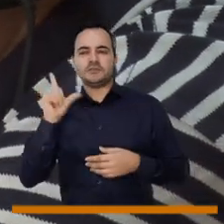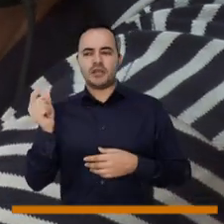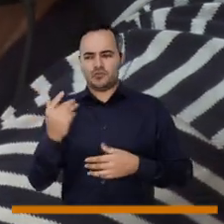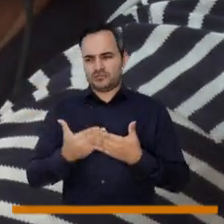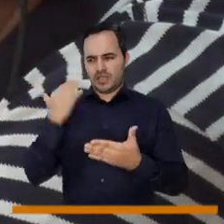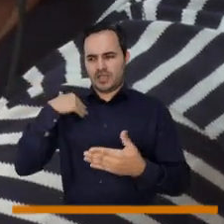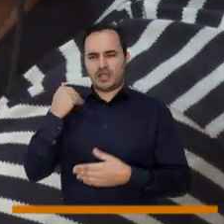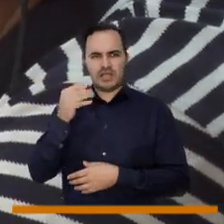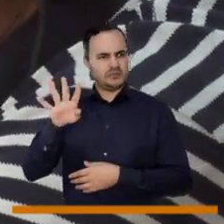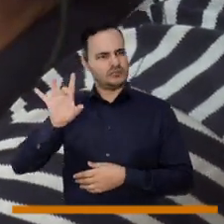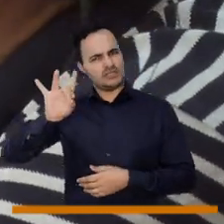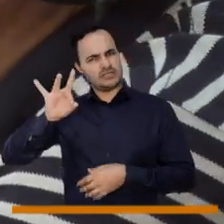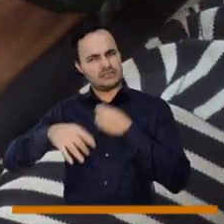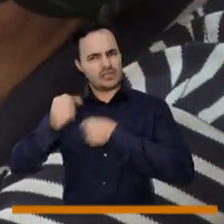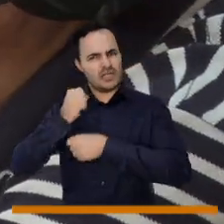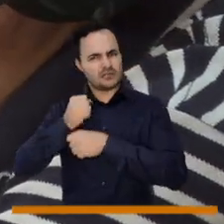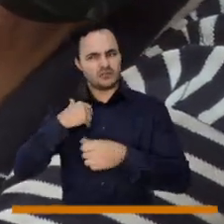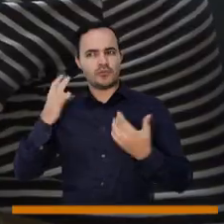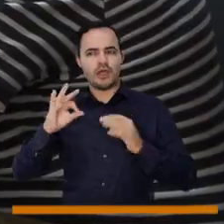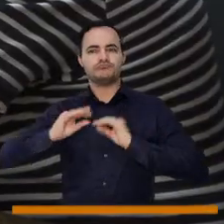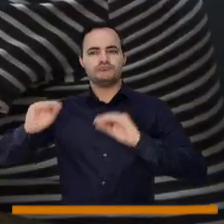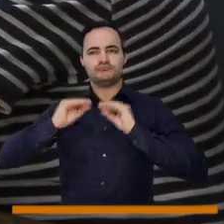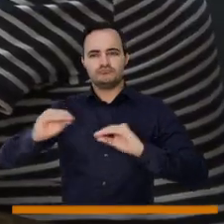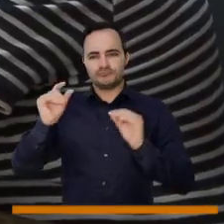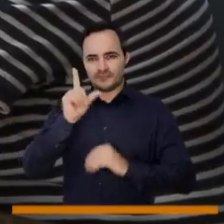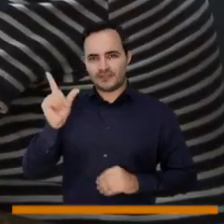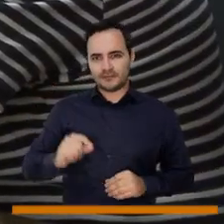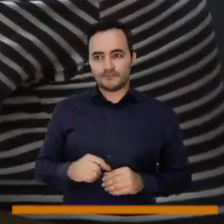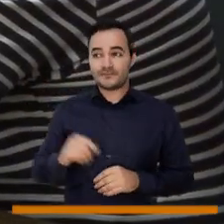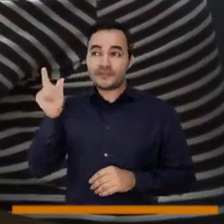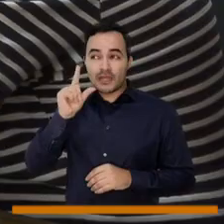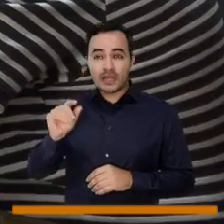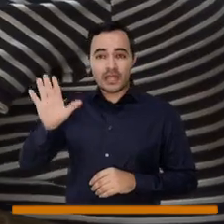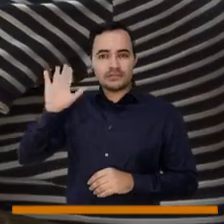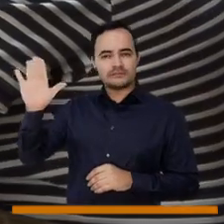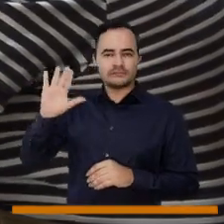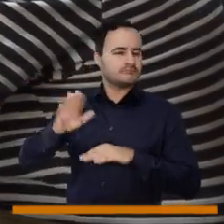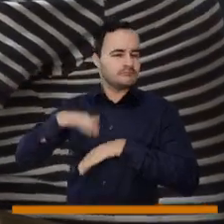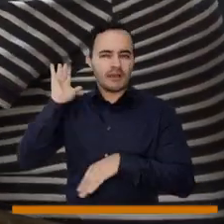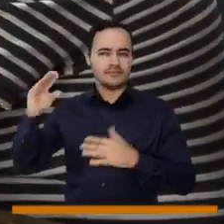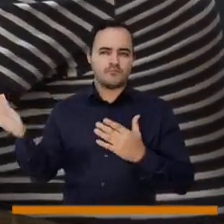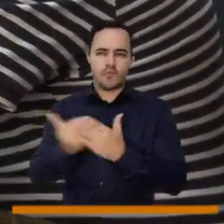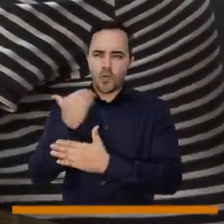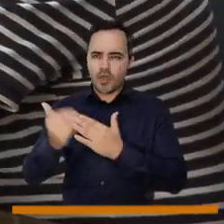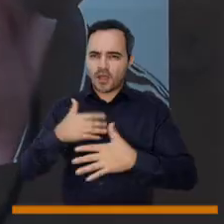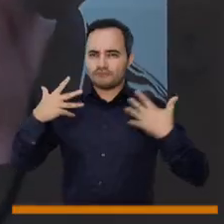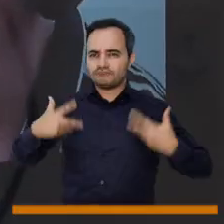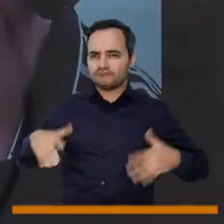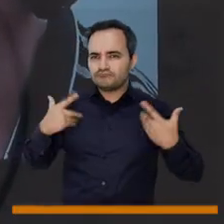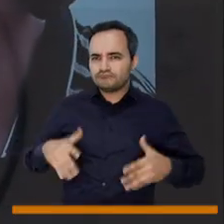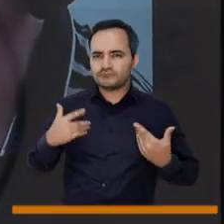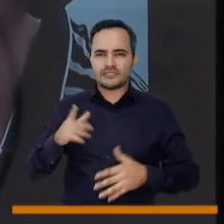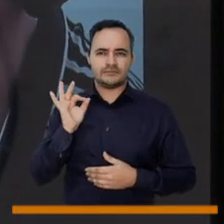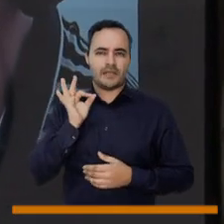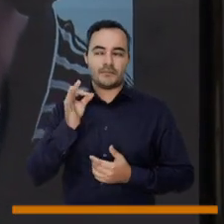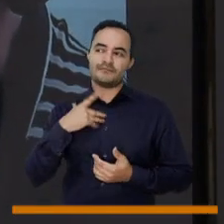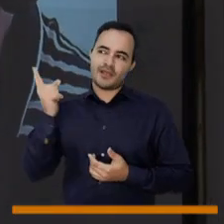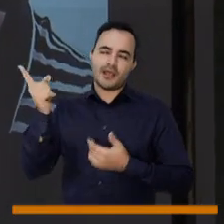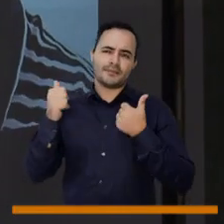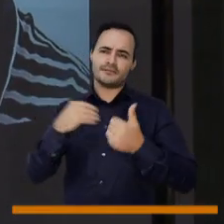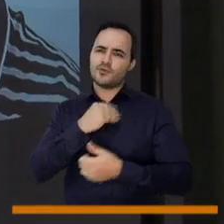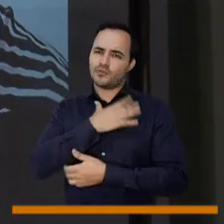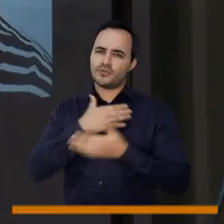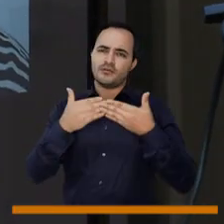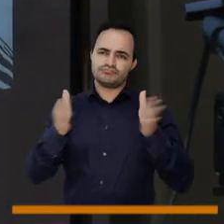dediqué a italiano. Hace ya unos 14, 15 años que soy profesor de italiano. Italia se abre mucho con el tema de la moda, textiles,